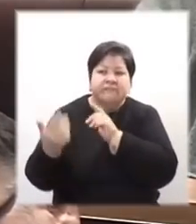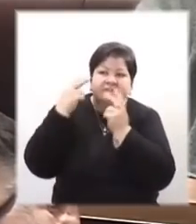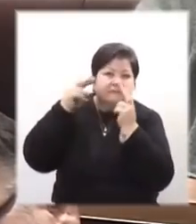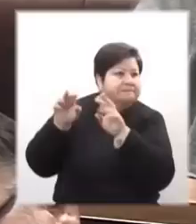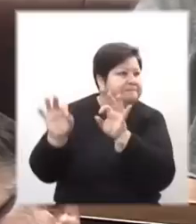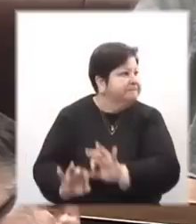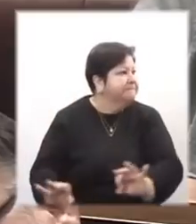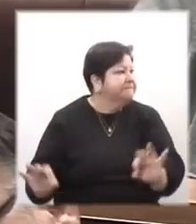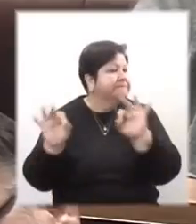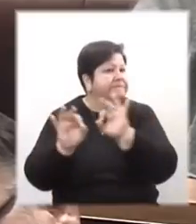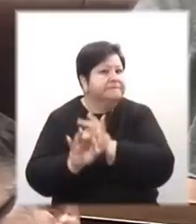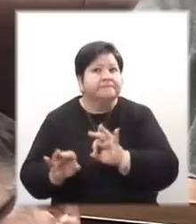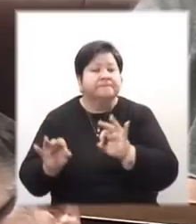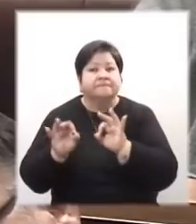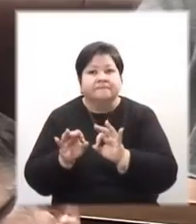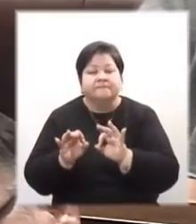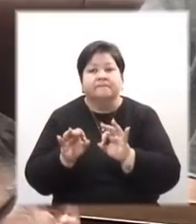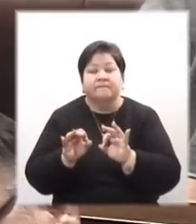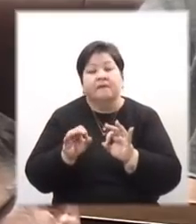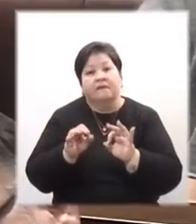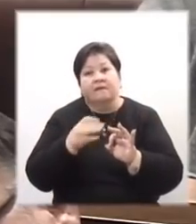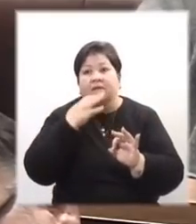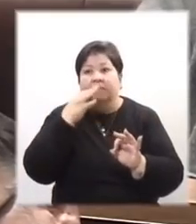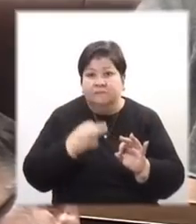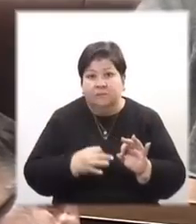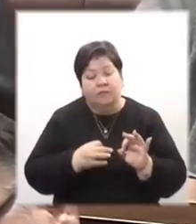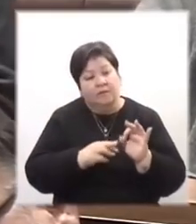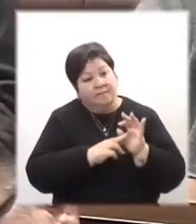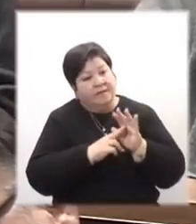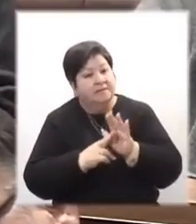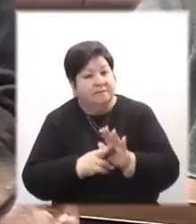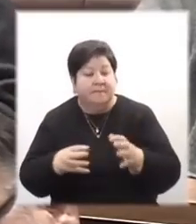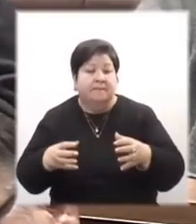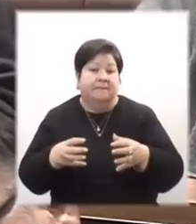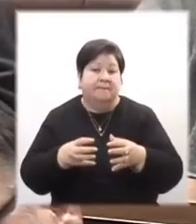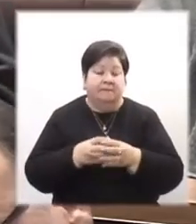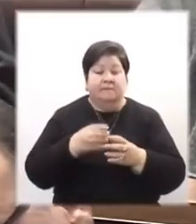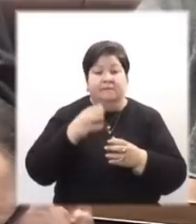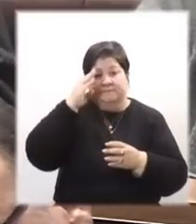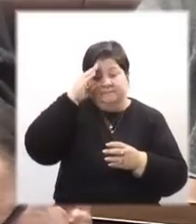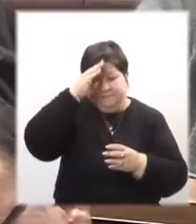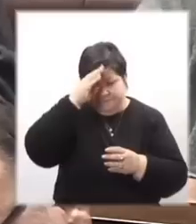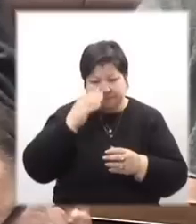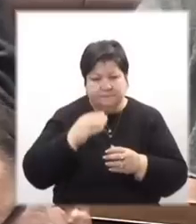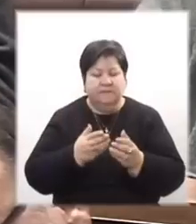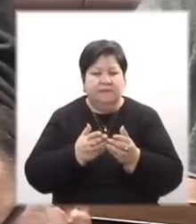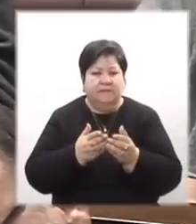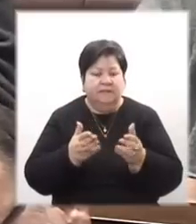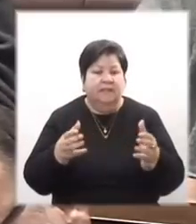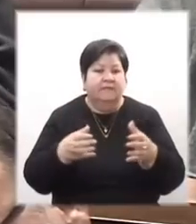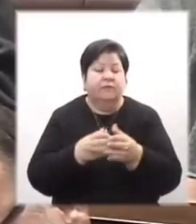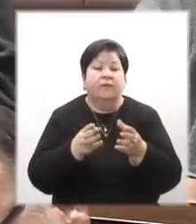visual, aseguró quien es el representante de este partido en la mesa interpartidaria.